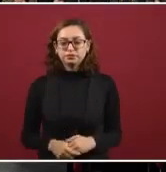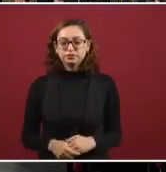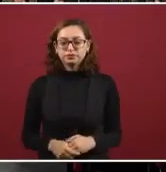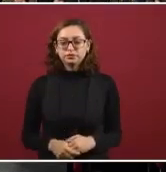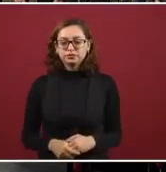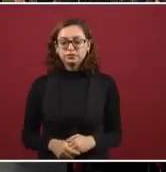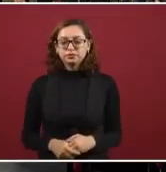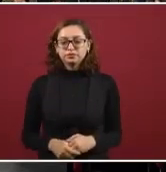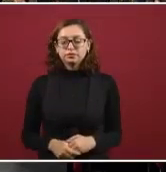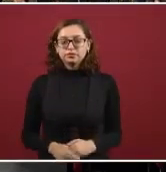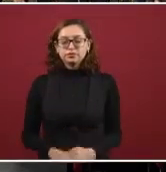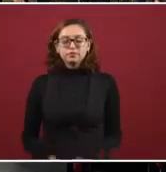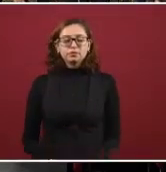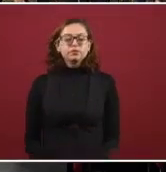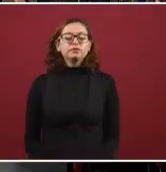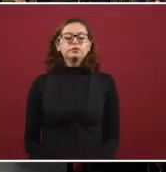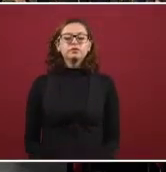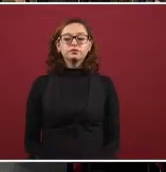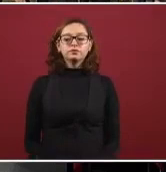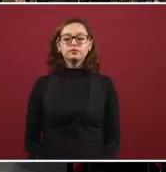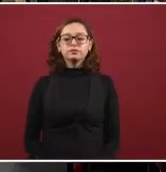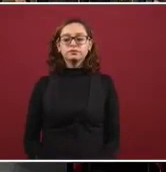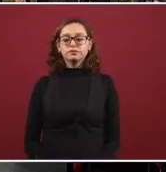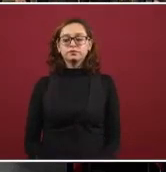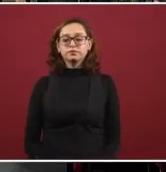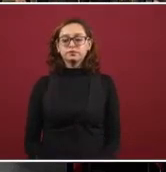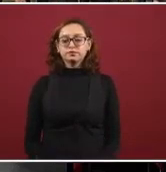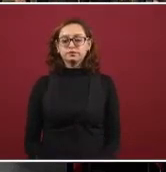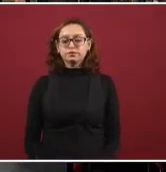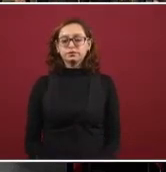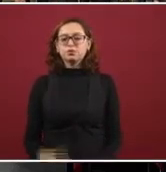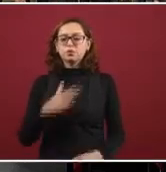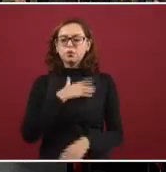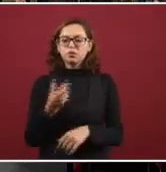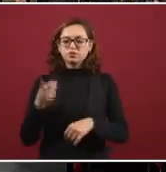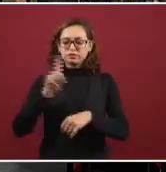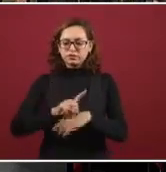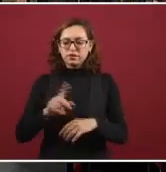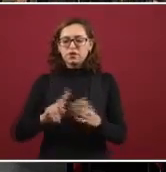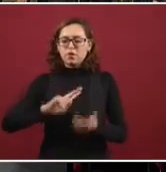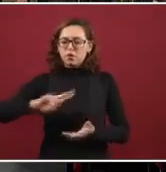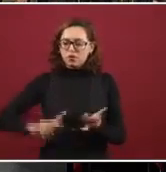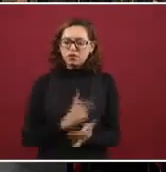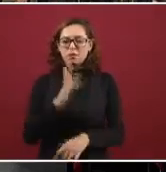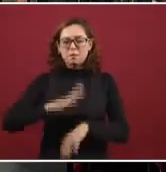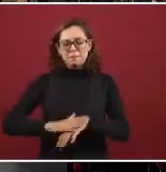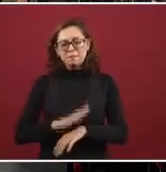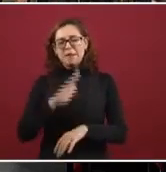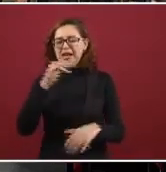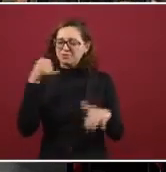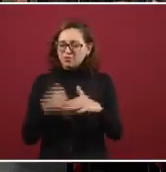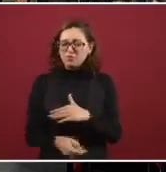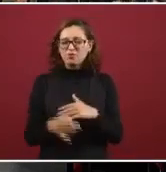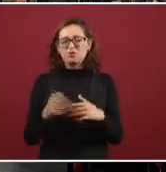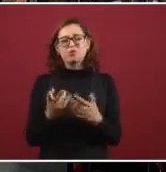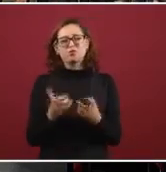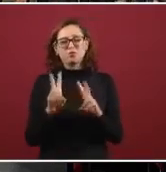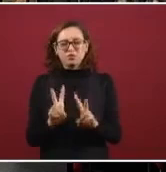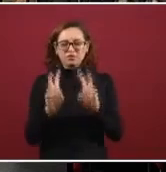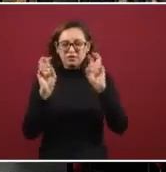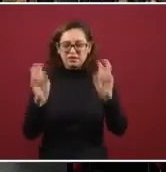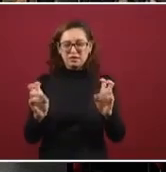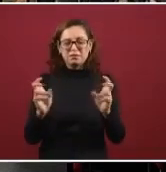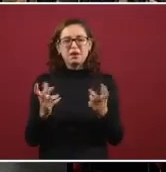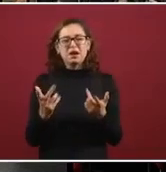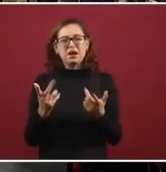Buenos días, canciller. Quisiera que nos abundara sobre este asunto del los operativos para controlar el ingreso de